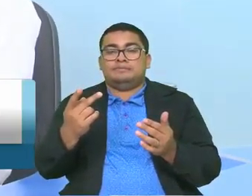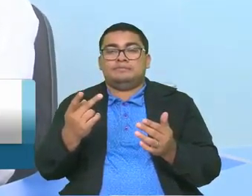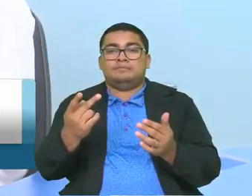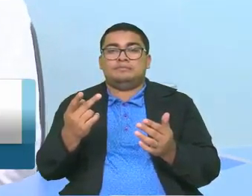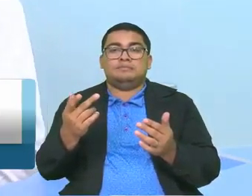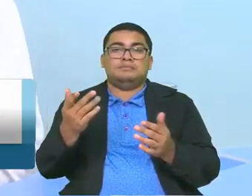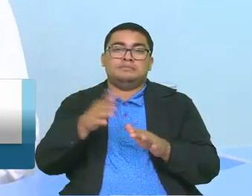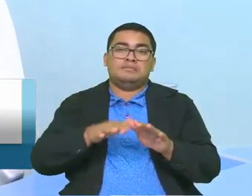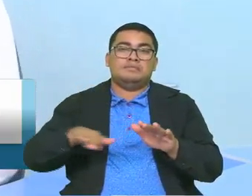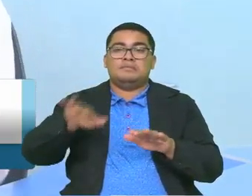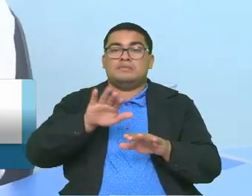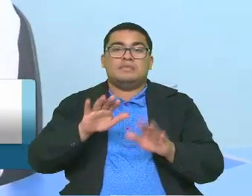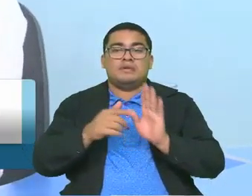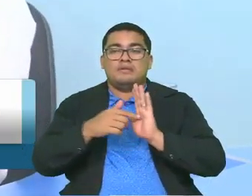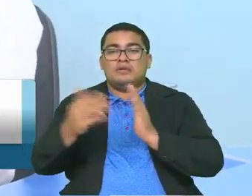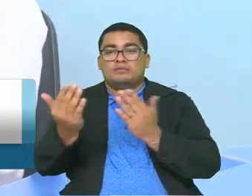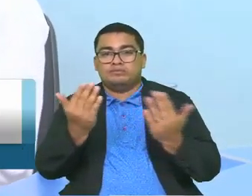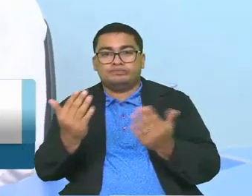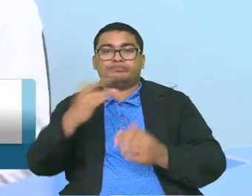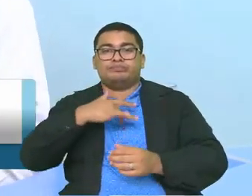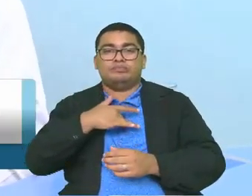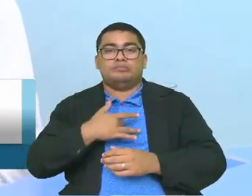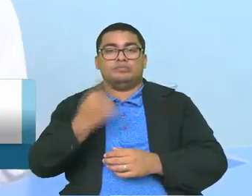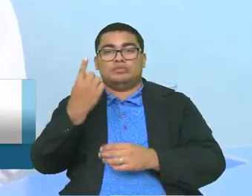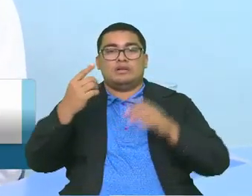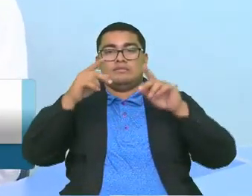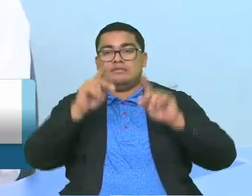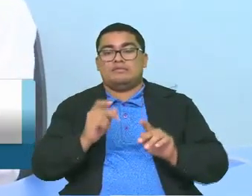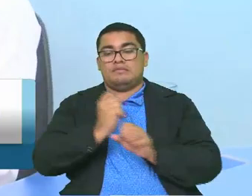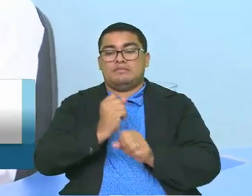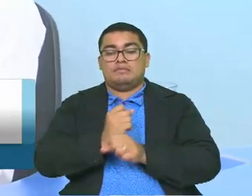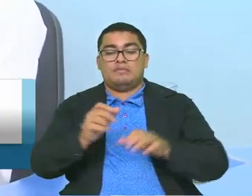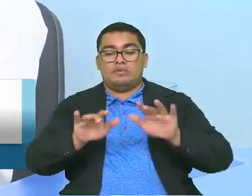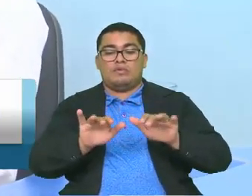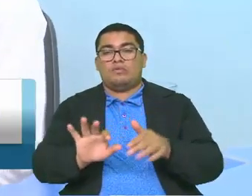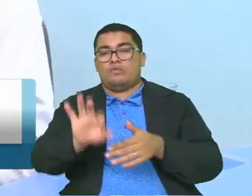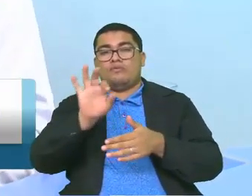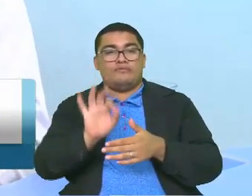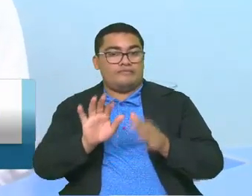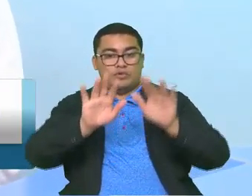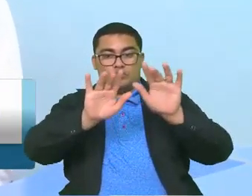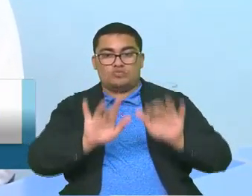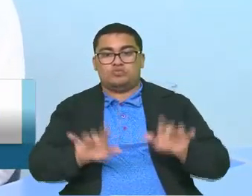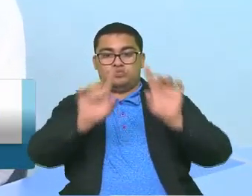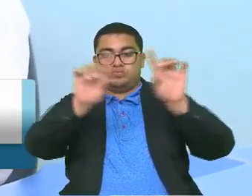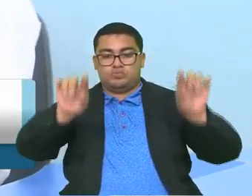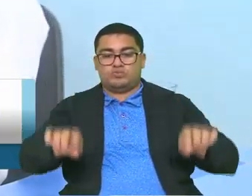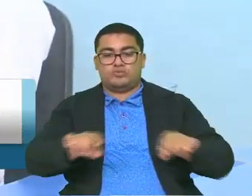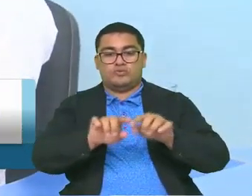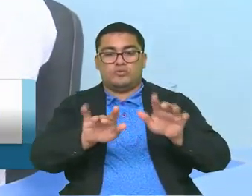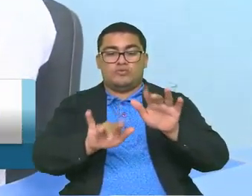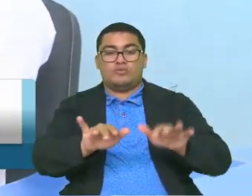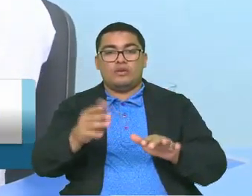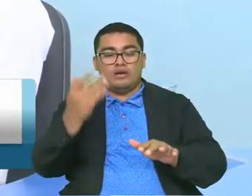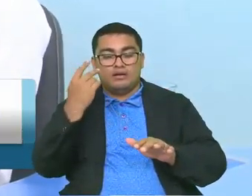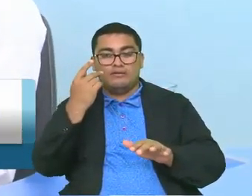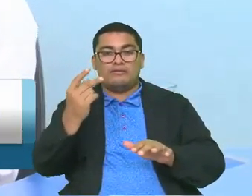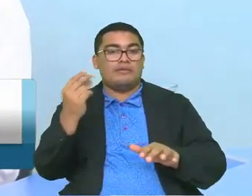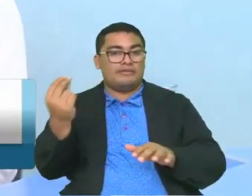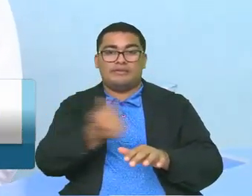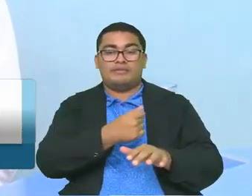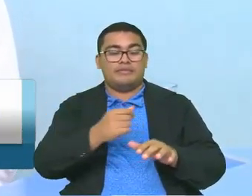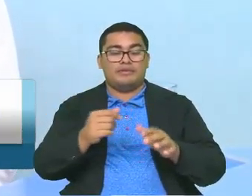calle, vendedores ambulantes, personas que trabajan en el campo, en la agricultura, y estos pacientes generalmente al no tener